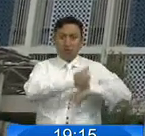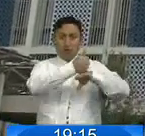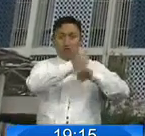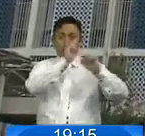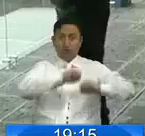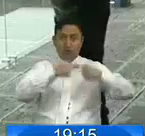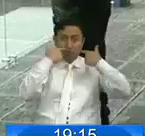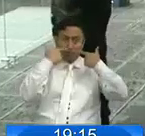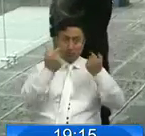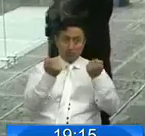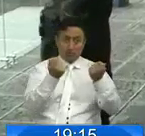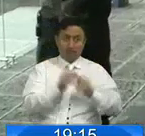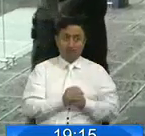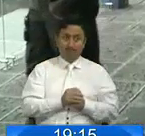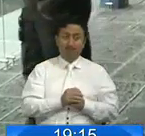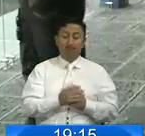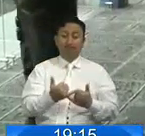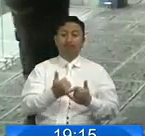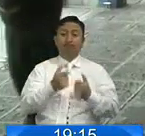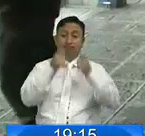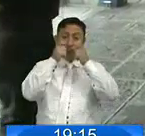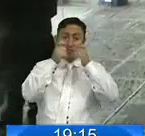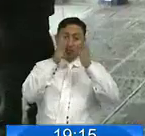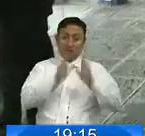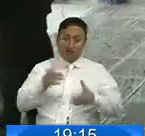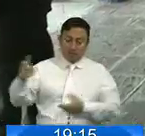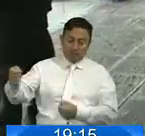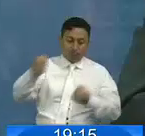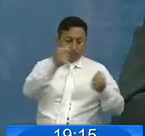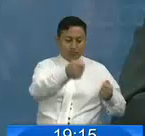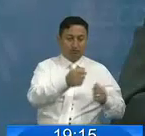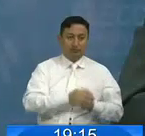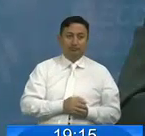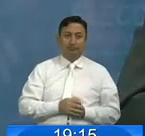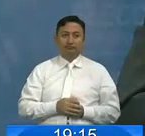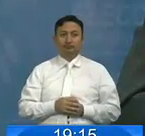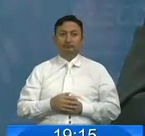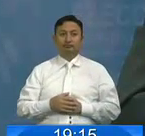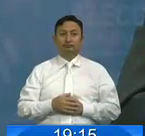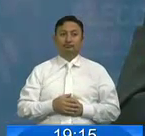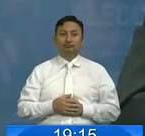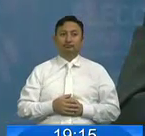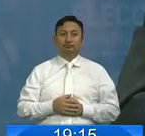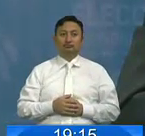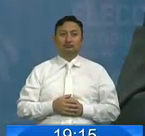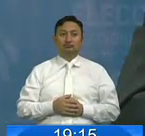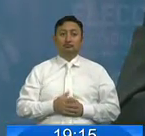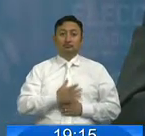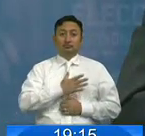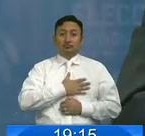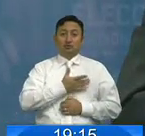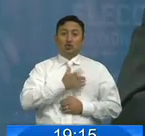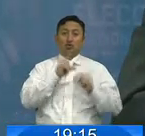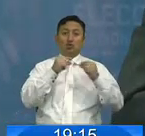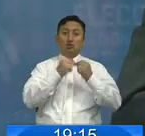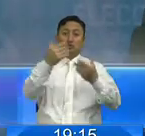de control. Por eso fue puesto en manos de la Fiscalía General del Estado. No tengo ninguna capacidad de decir que algún partido político ecuatoriano